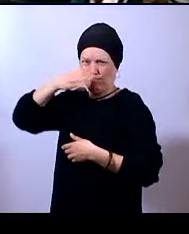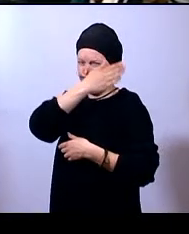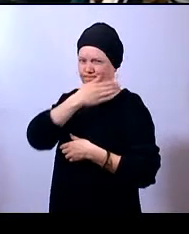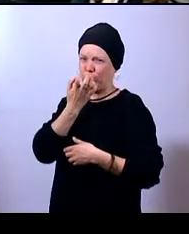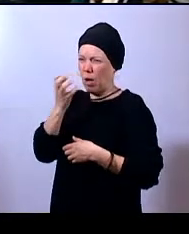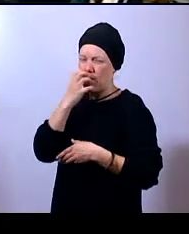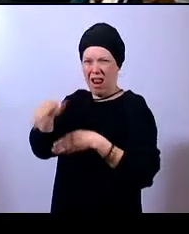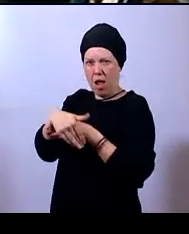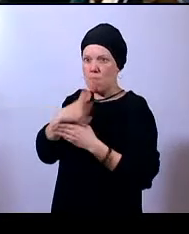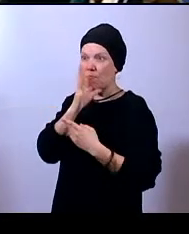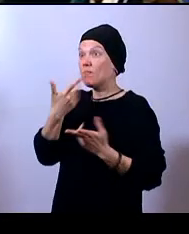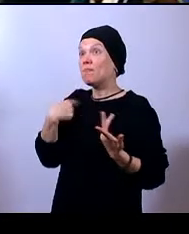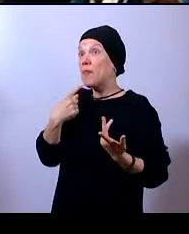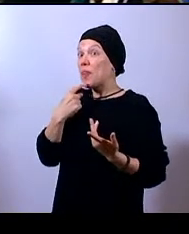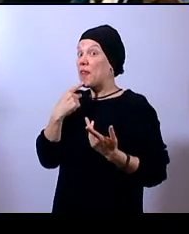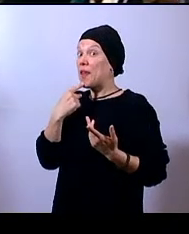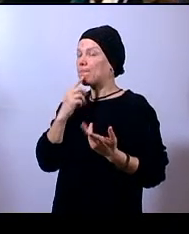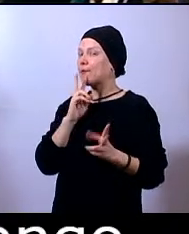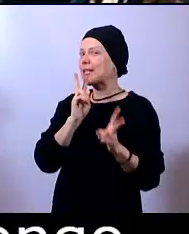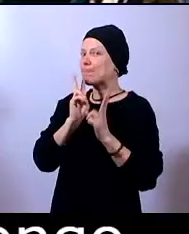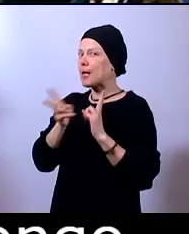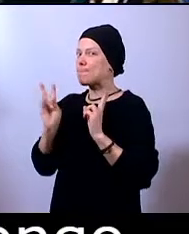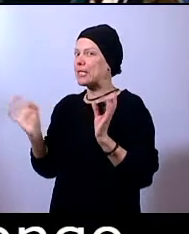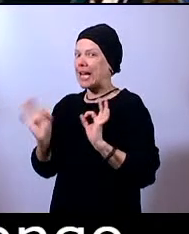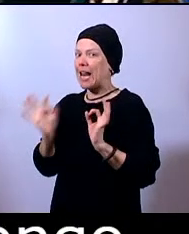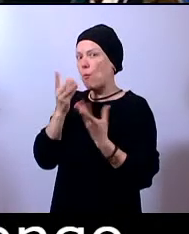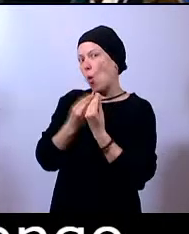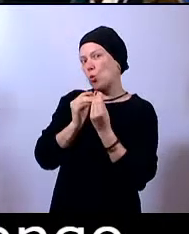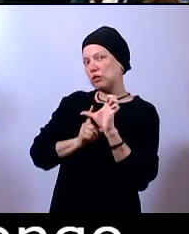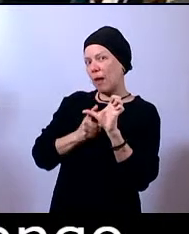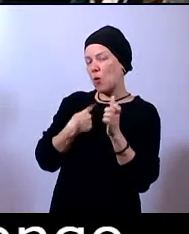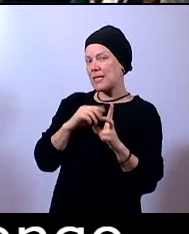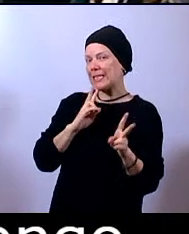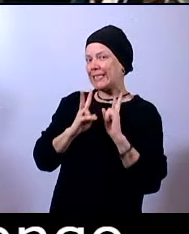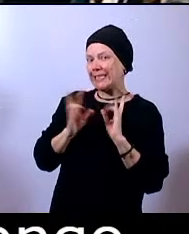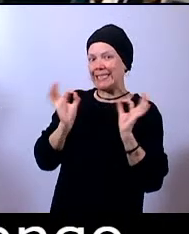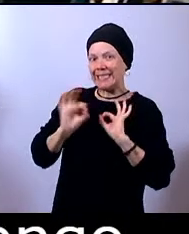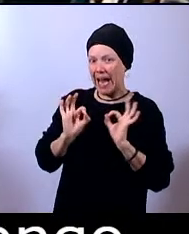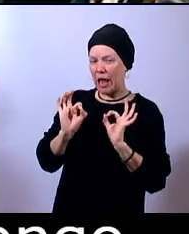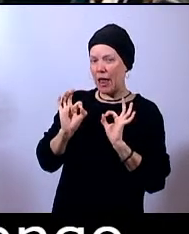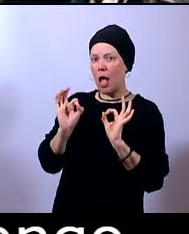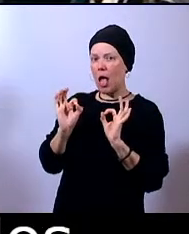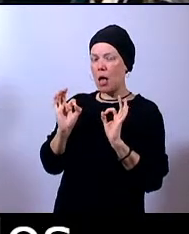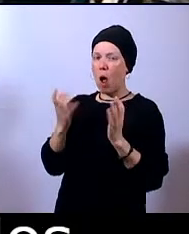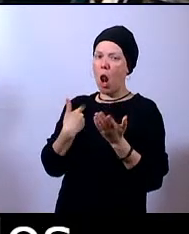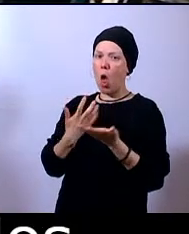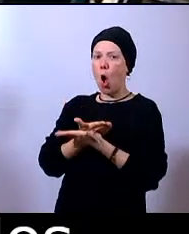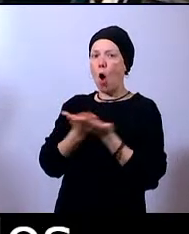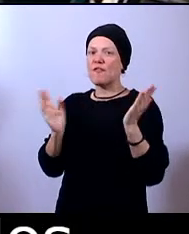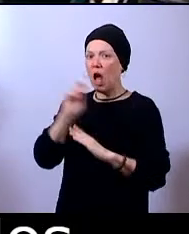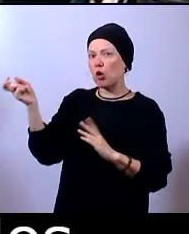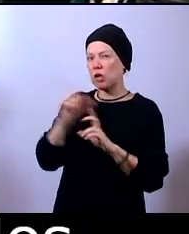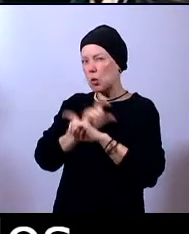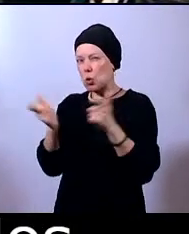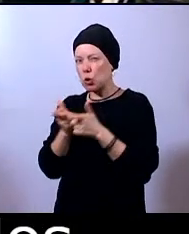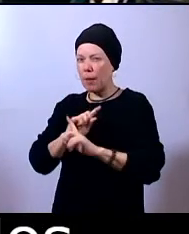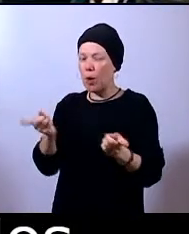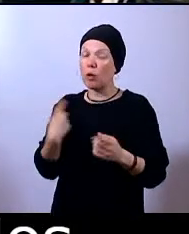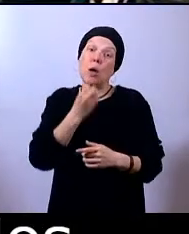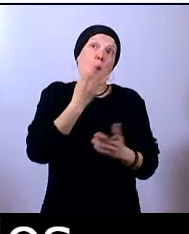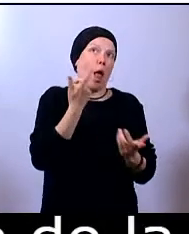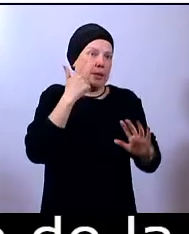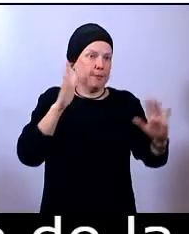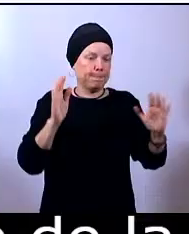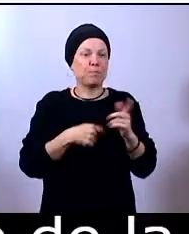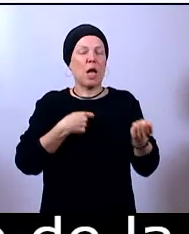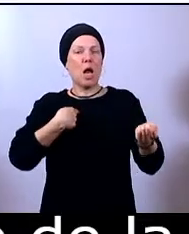han tenido respuesta por parte de la Junta, ni una contraoferta, ni tampoco de otra reunión. Bueno,